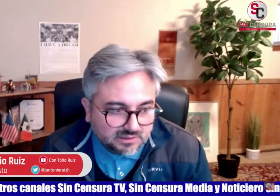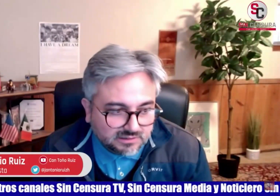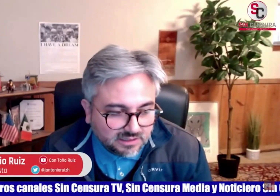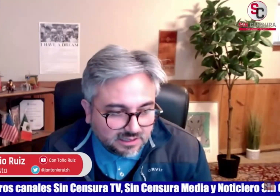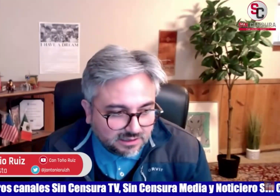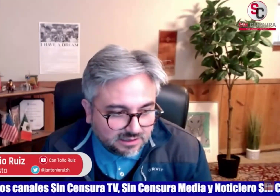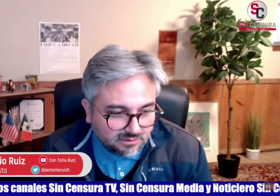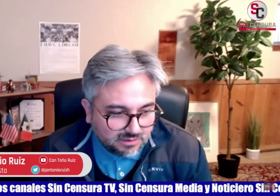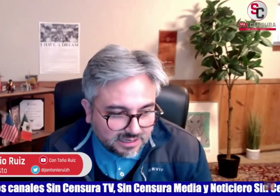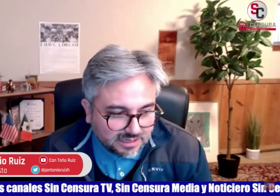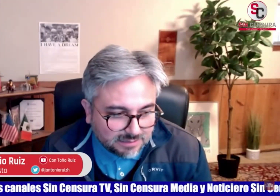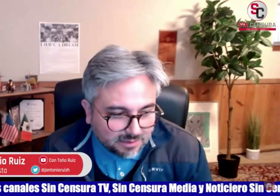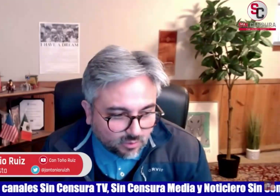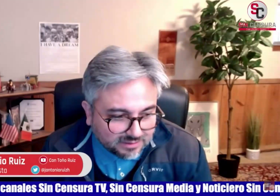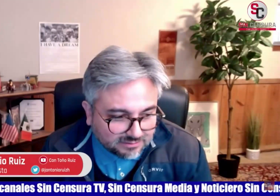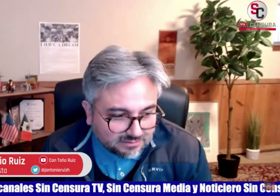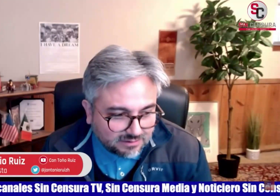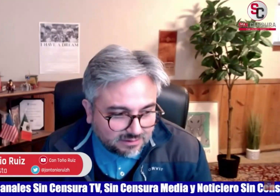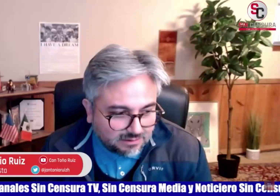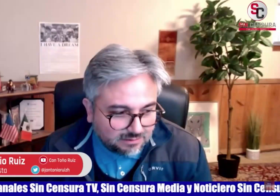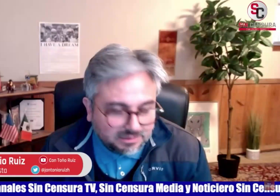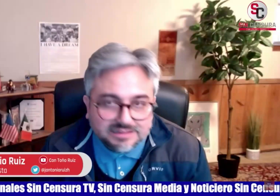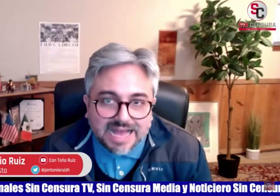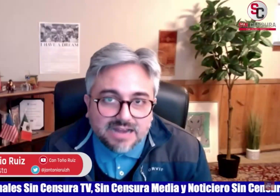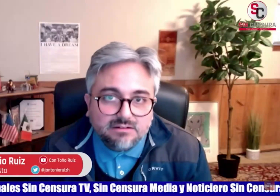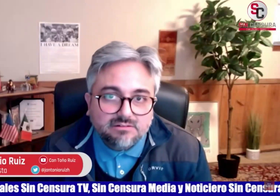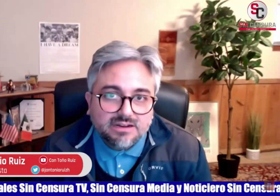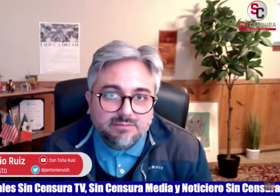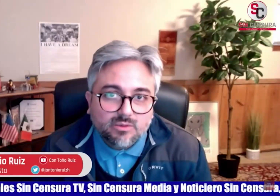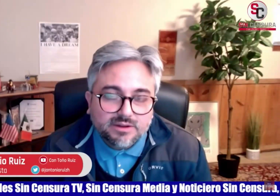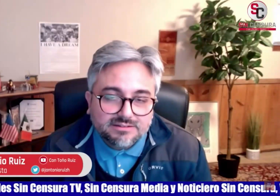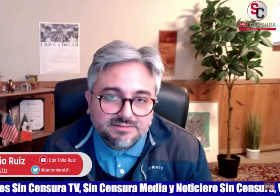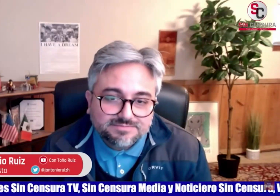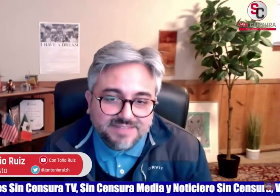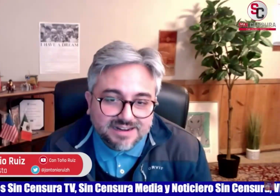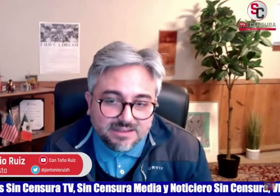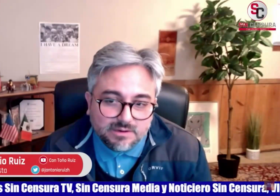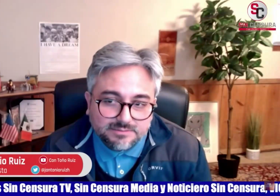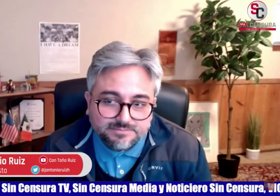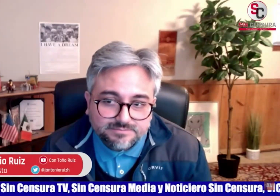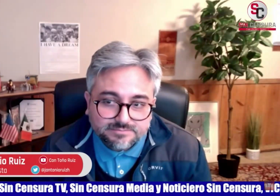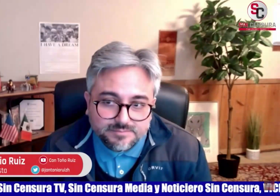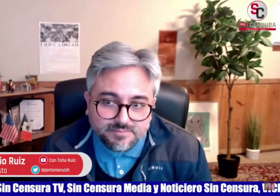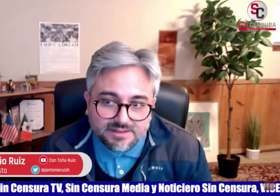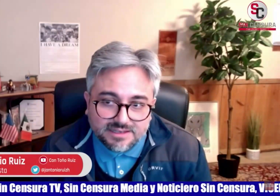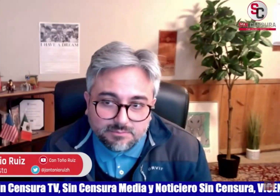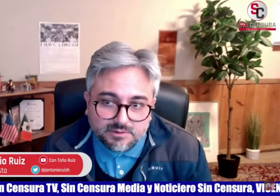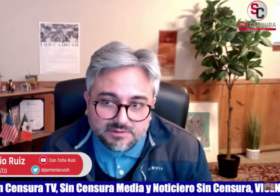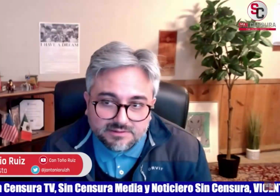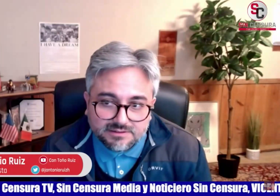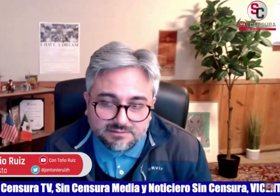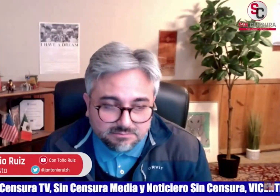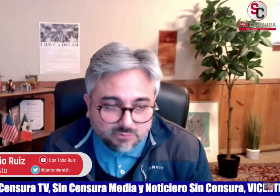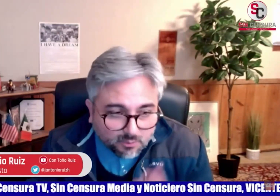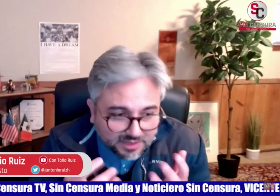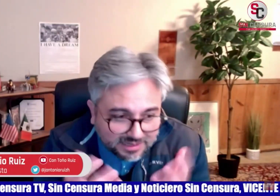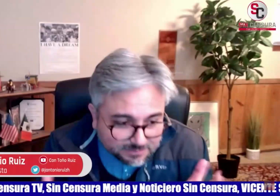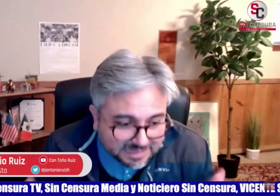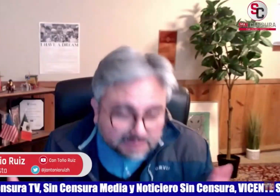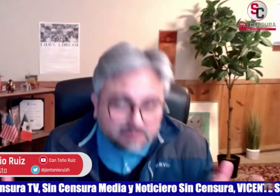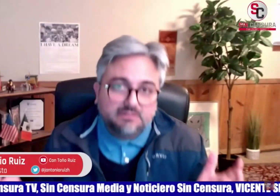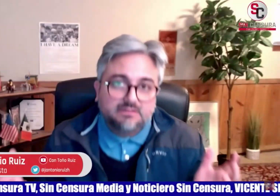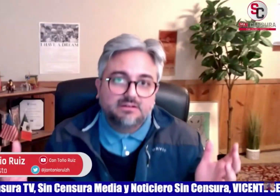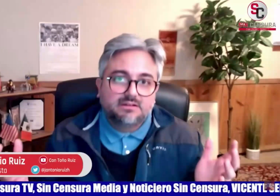Ledo, pues es una inmadurez mental, ¿no? Una inmadurez terrible de pues no